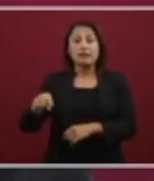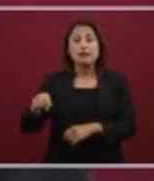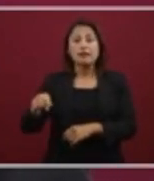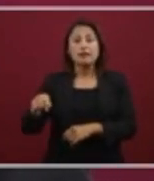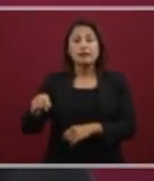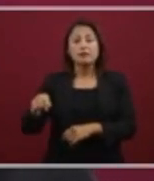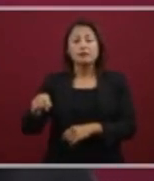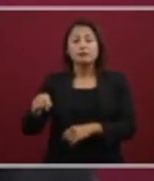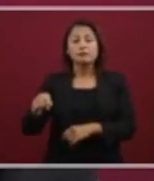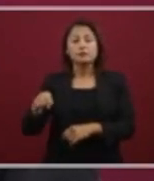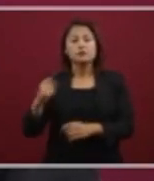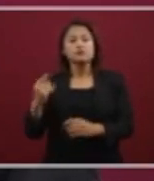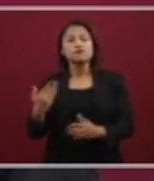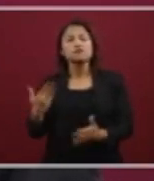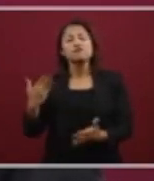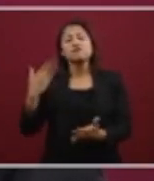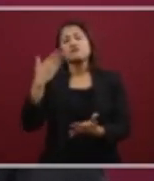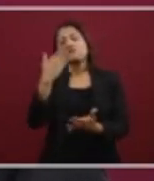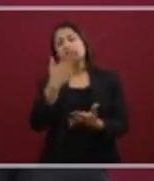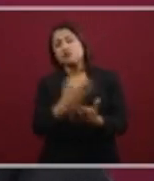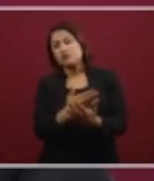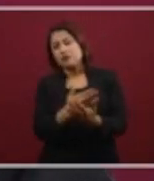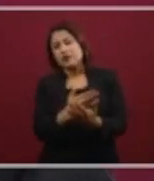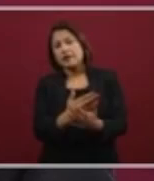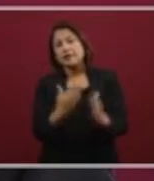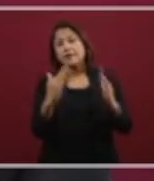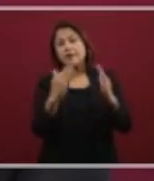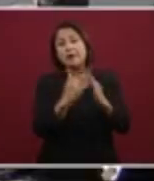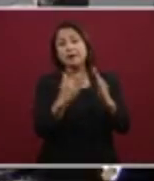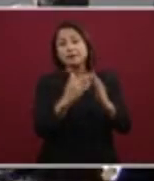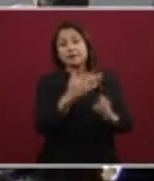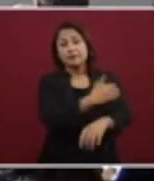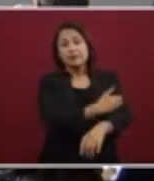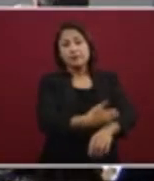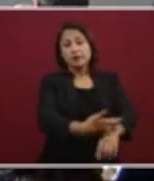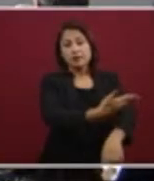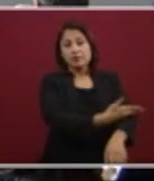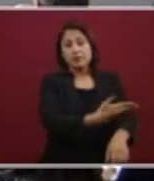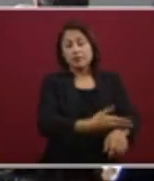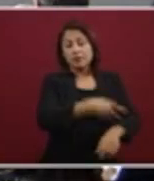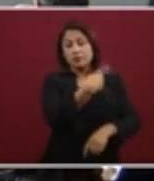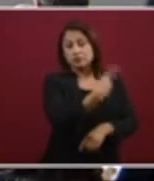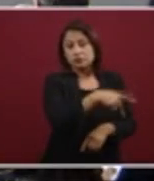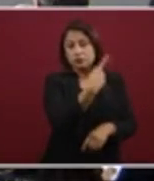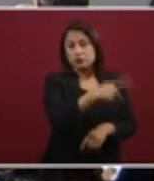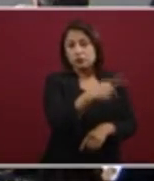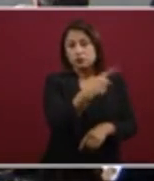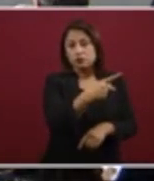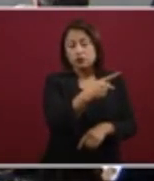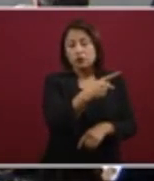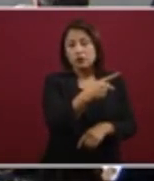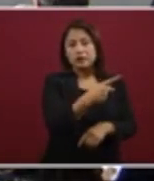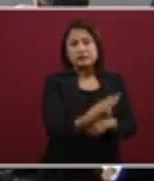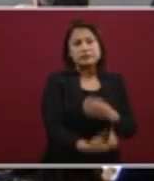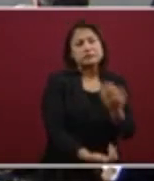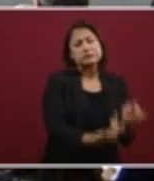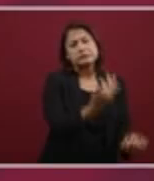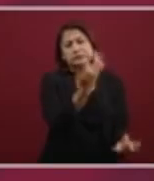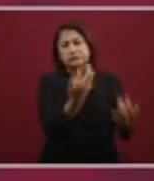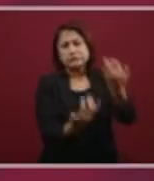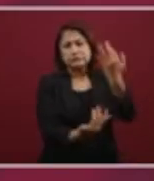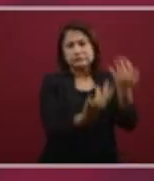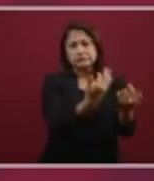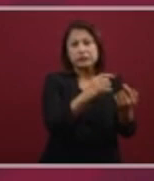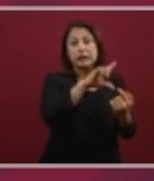quemaron la casa de la familia Madero, y cuando asesinaron a Gustavo